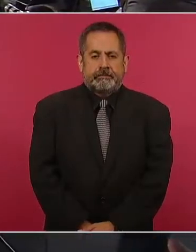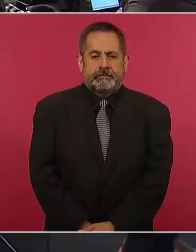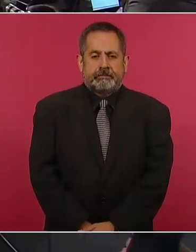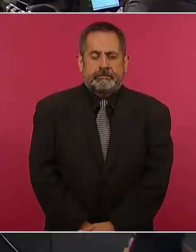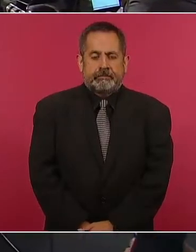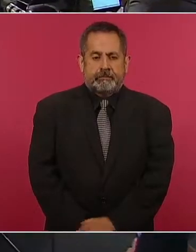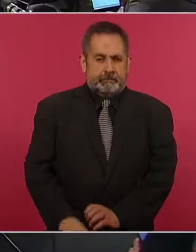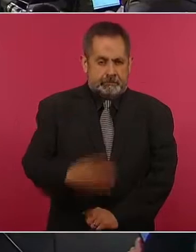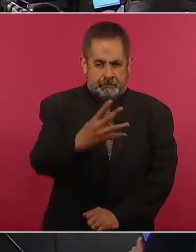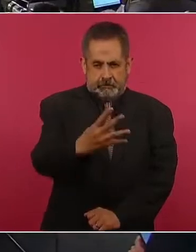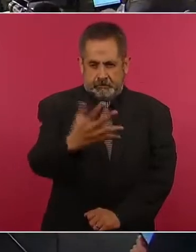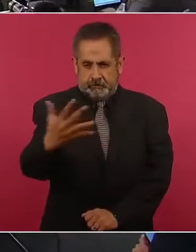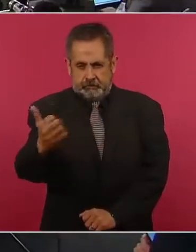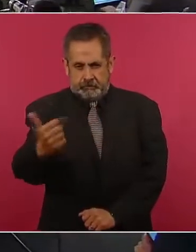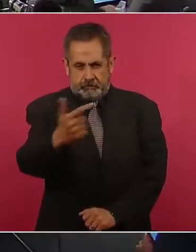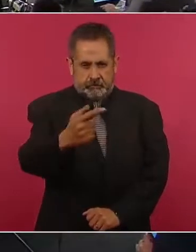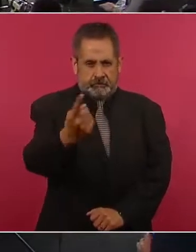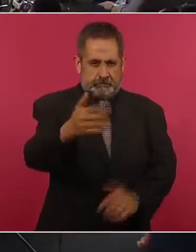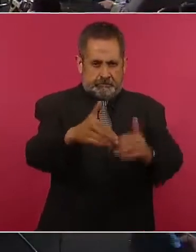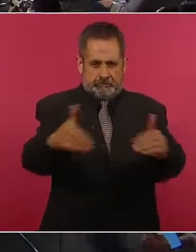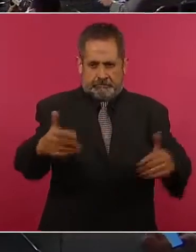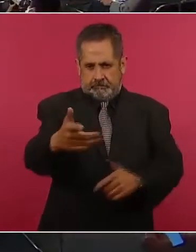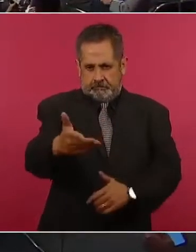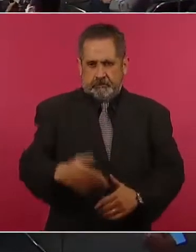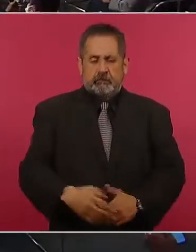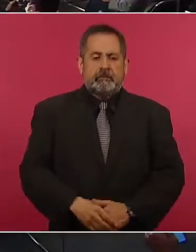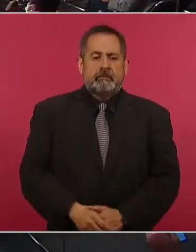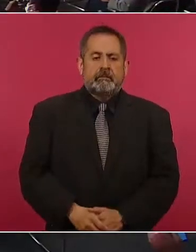4, 5, 6, 7, primera fila.